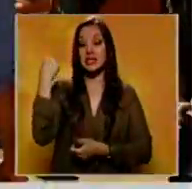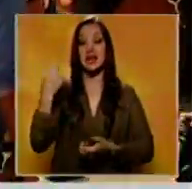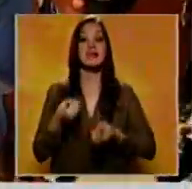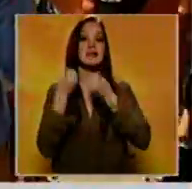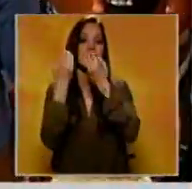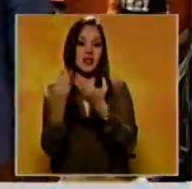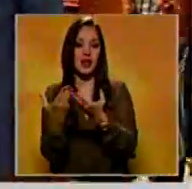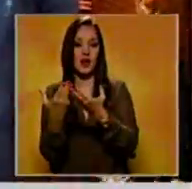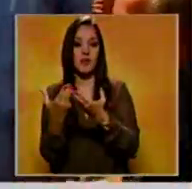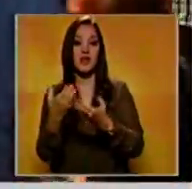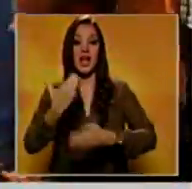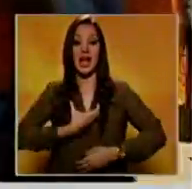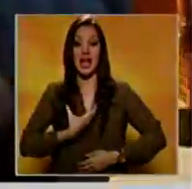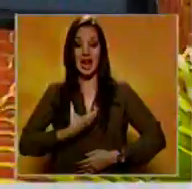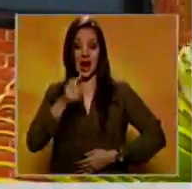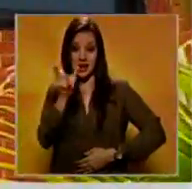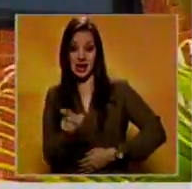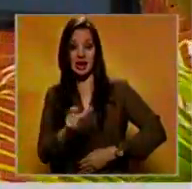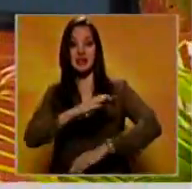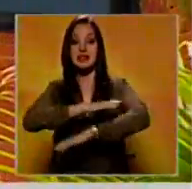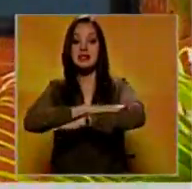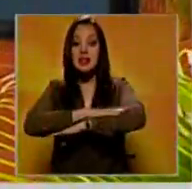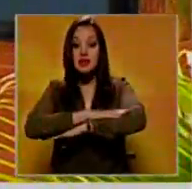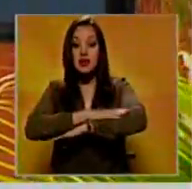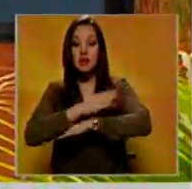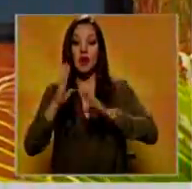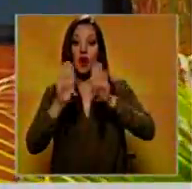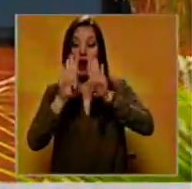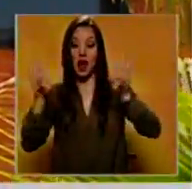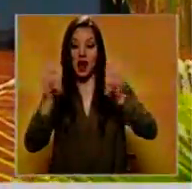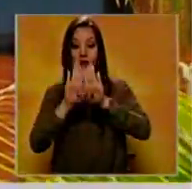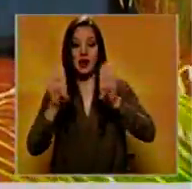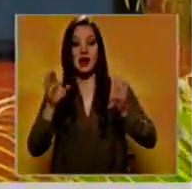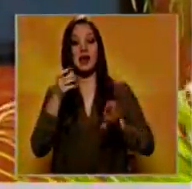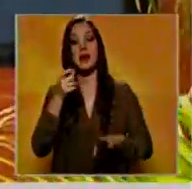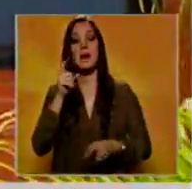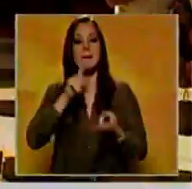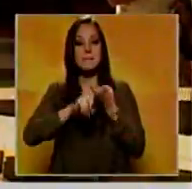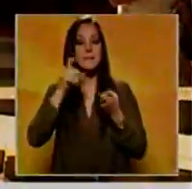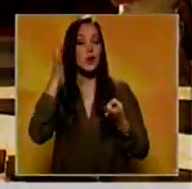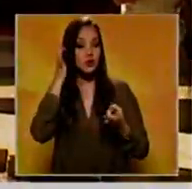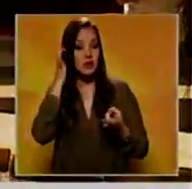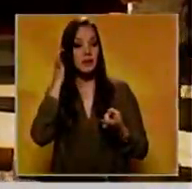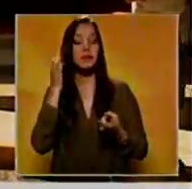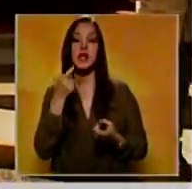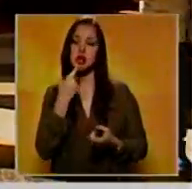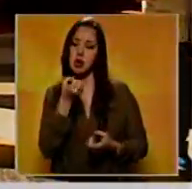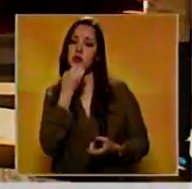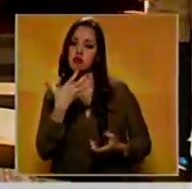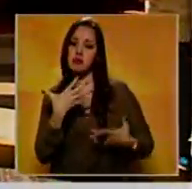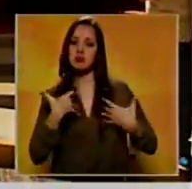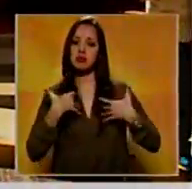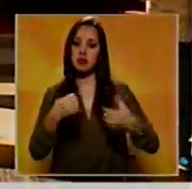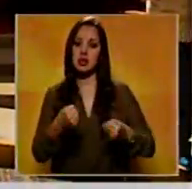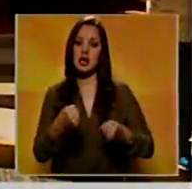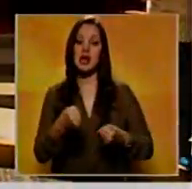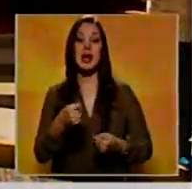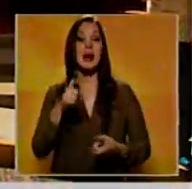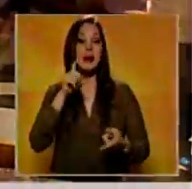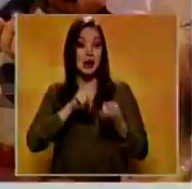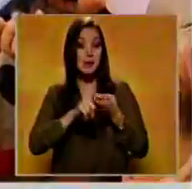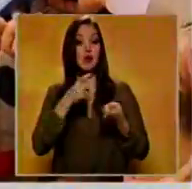asomó a la ventana junto a su esposa y sus hijos y se le pudo ver un buen estado de salud. Patricia de Ceballos aseguró que seguirán luchando por su libertad